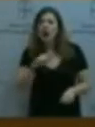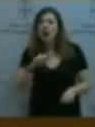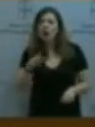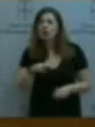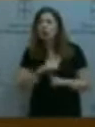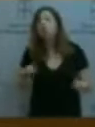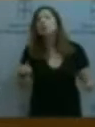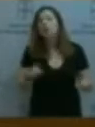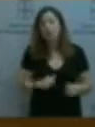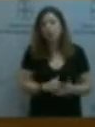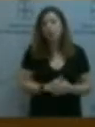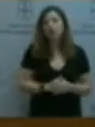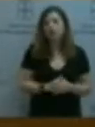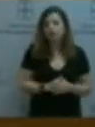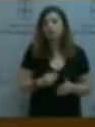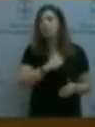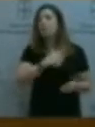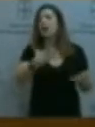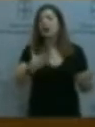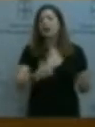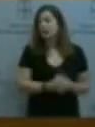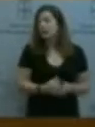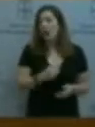vaya por Dios.